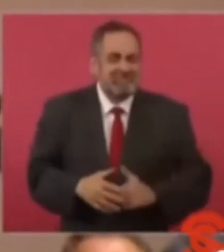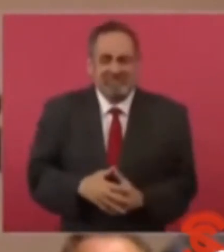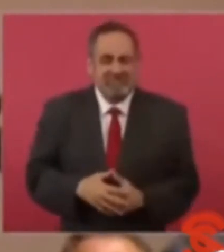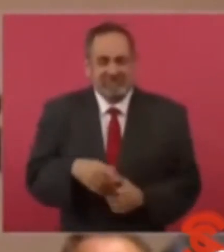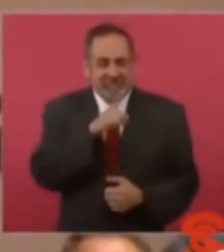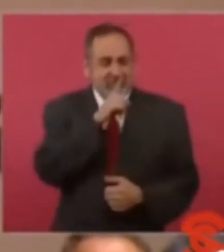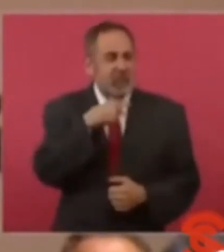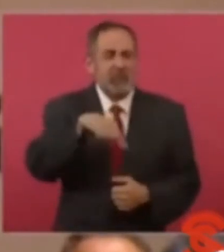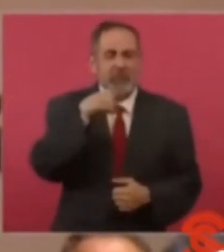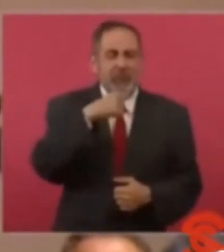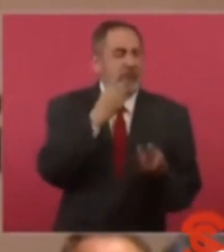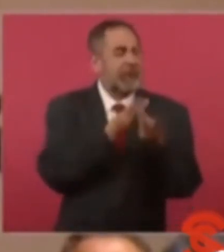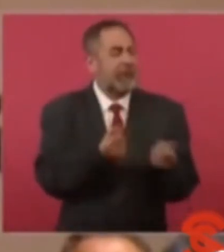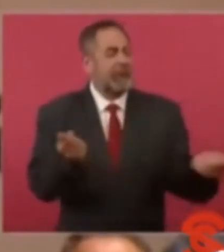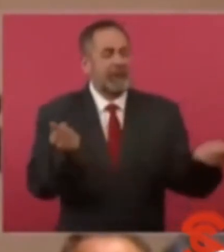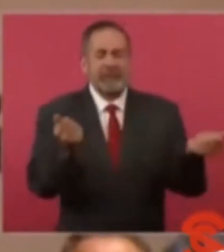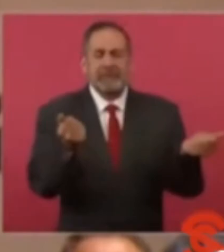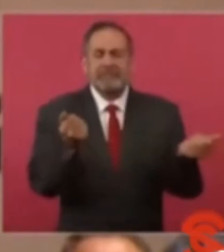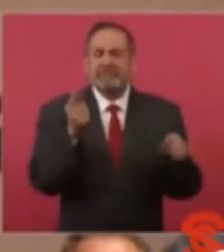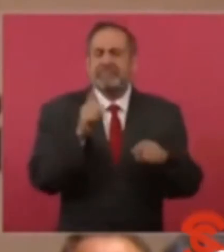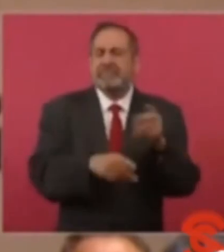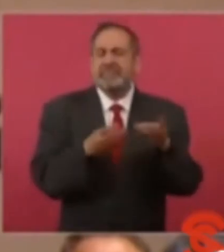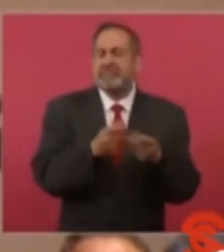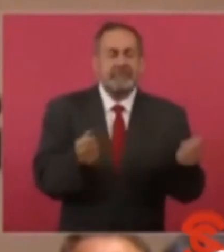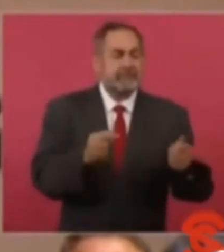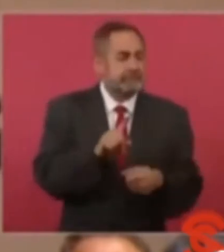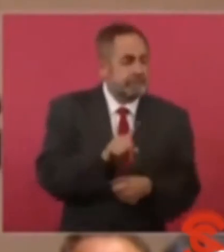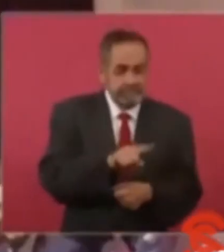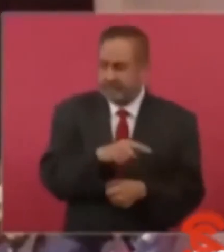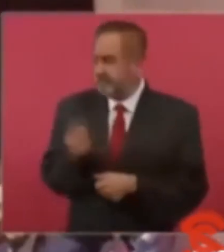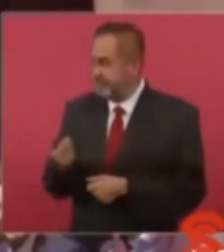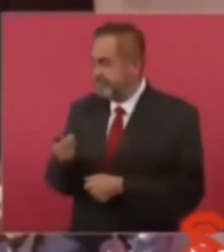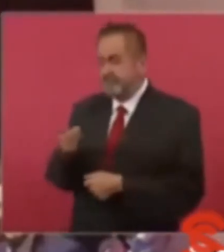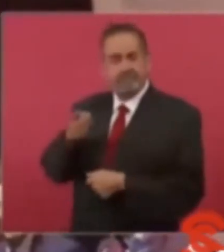es efímero, que la felicidad